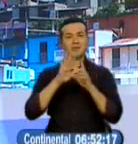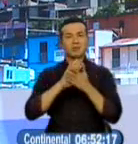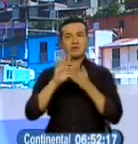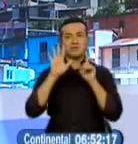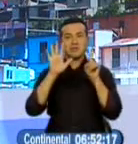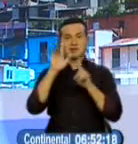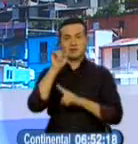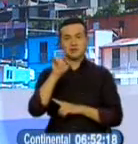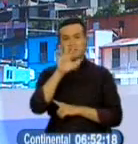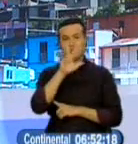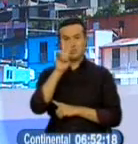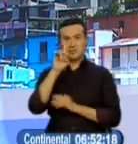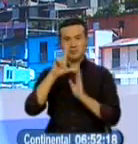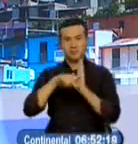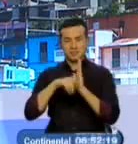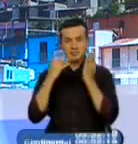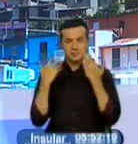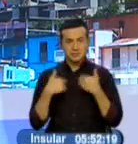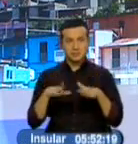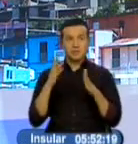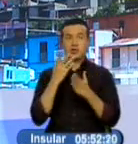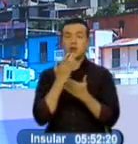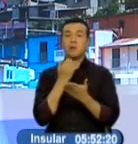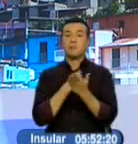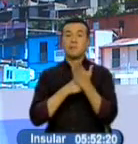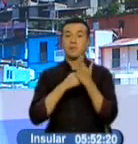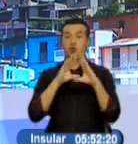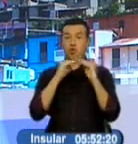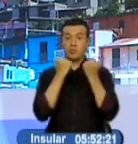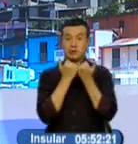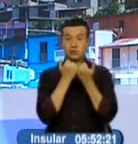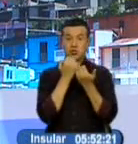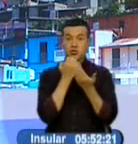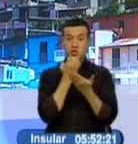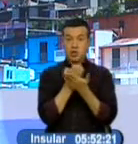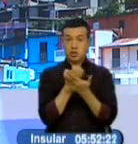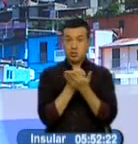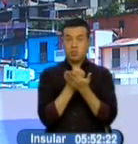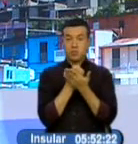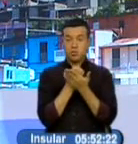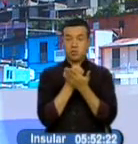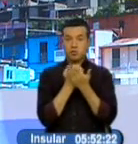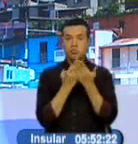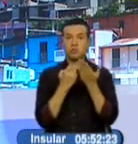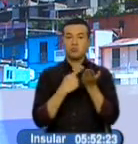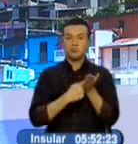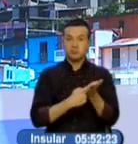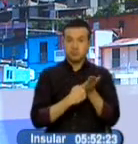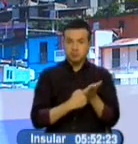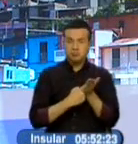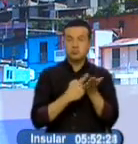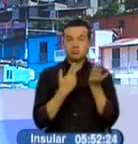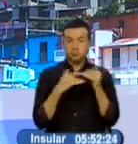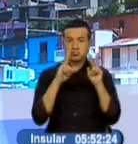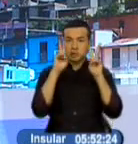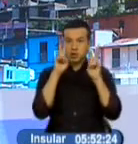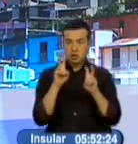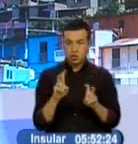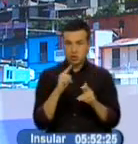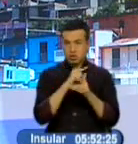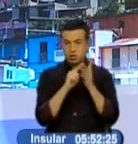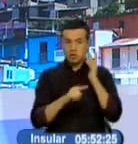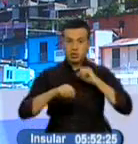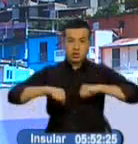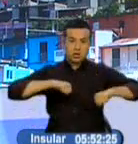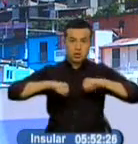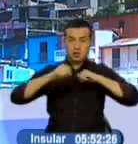6:52, la Comisión de Régimen Económico y Tributario de la Asamblea Nacional sostuvo su primera sesión ordinaria en la que se plantearon los ejes políticos para el